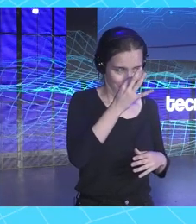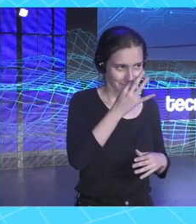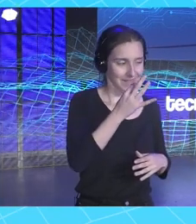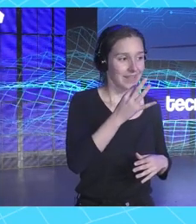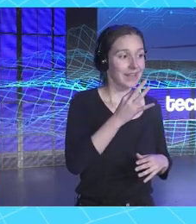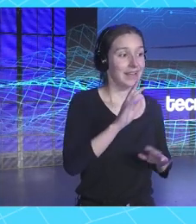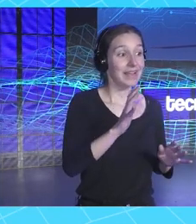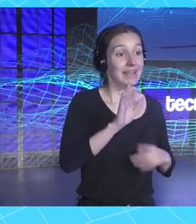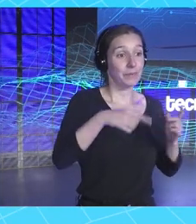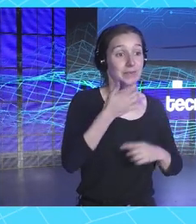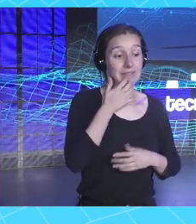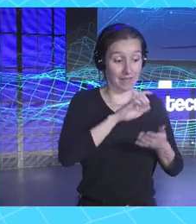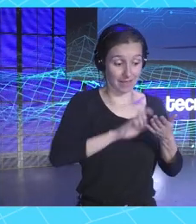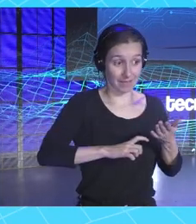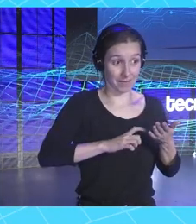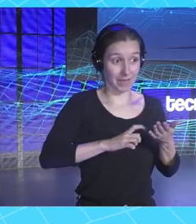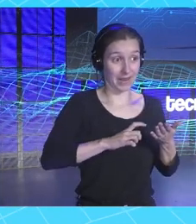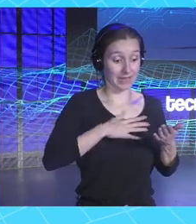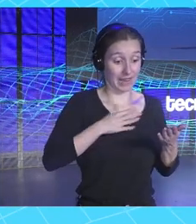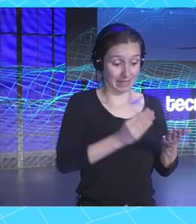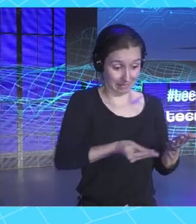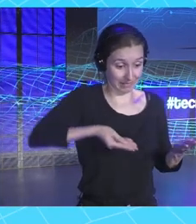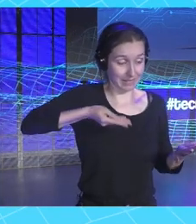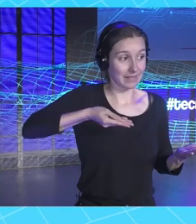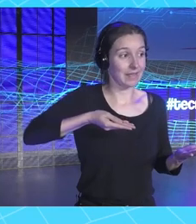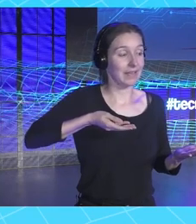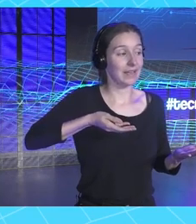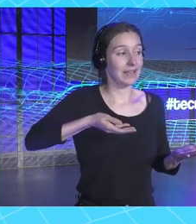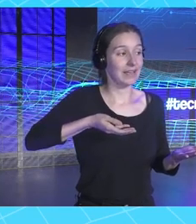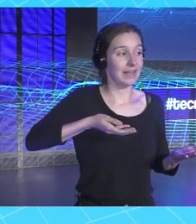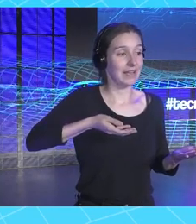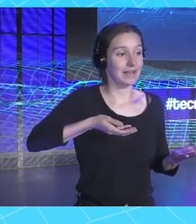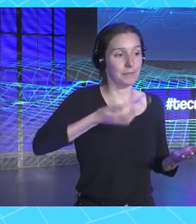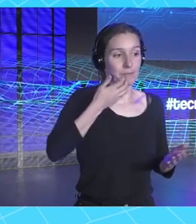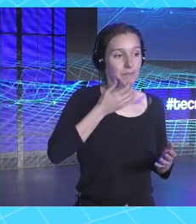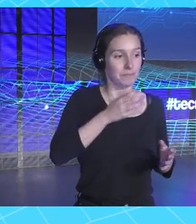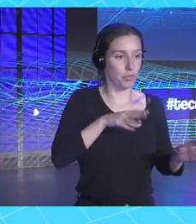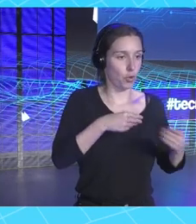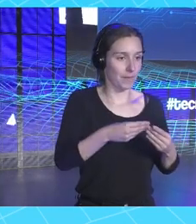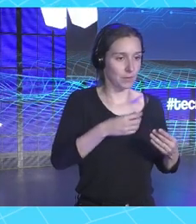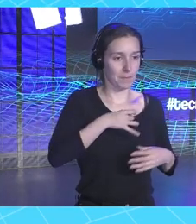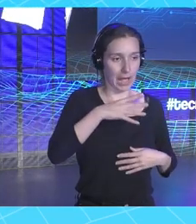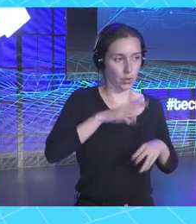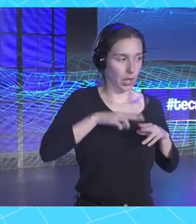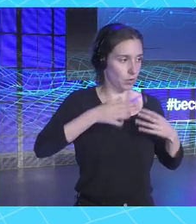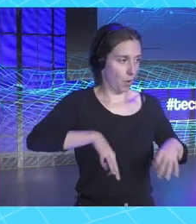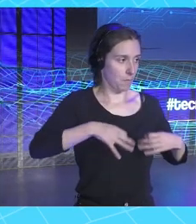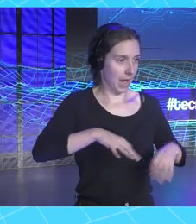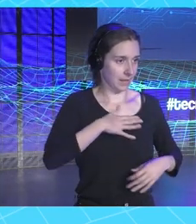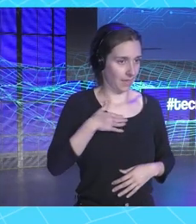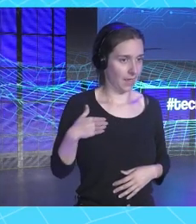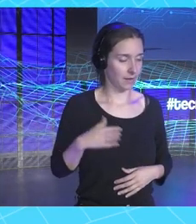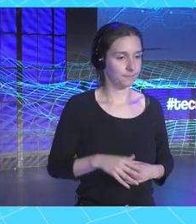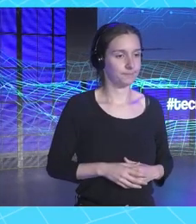bueno Y luego cuando estás vas a imprimir y te pone un documento en blanco y negro normal y te pone